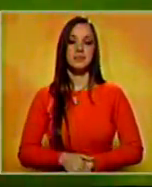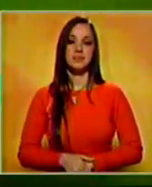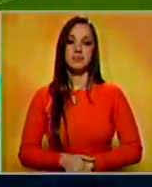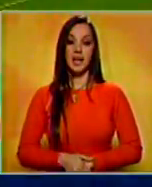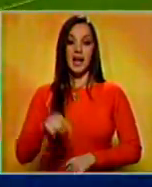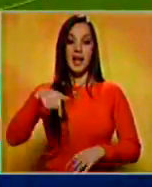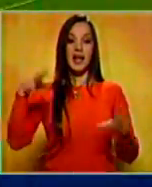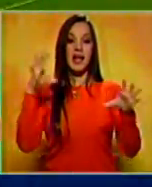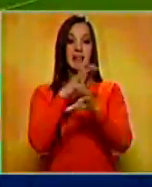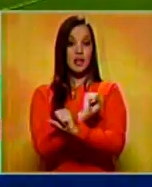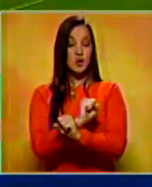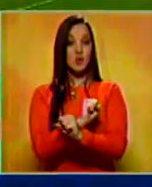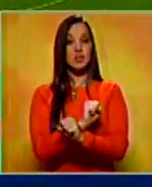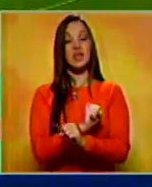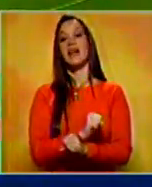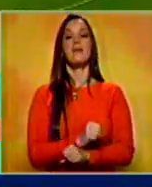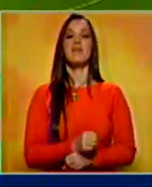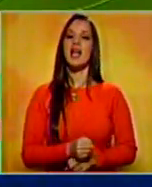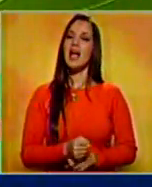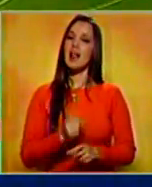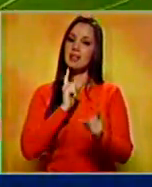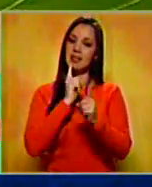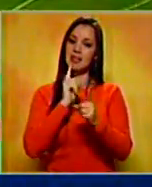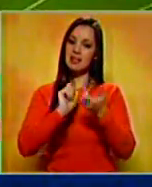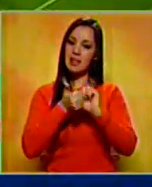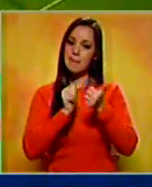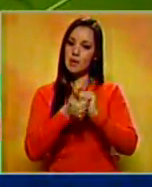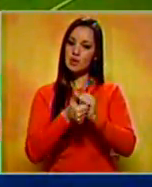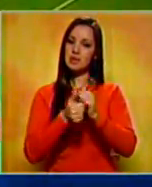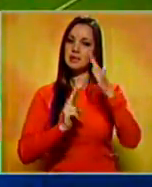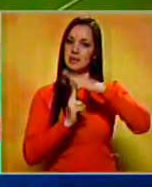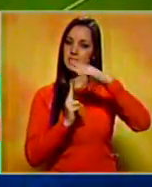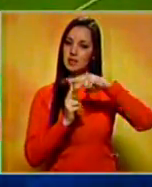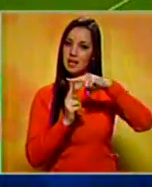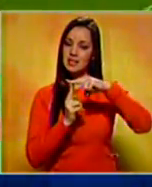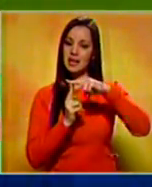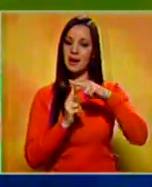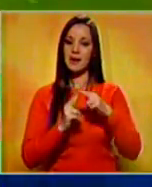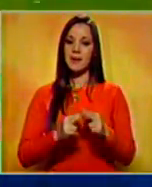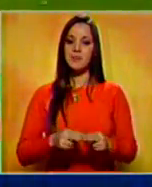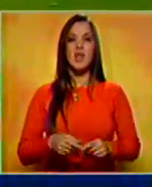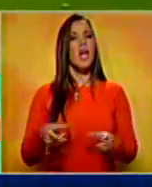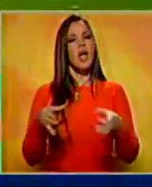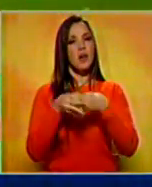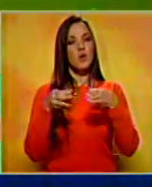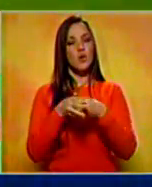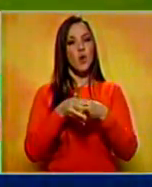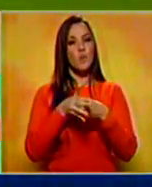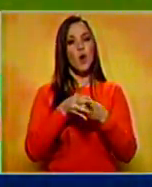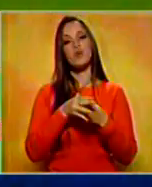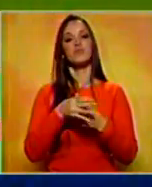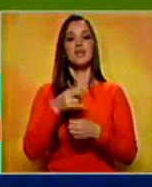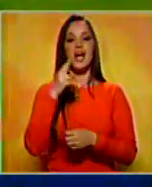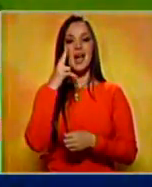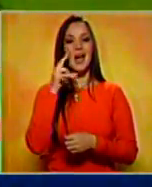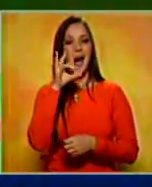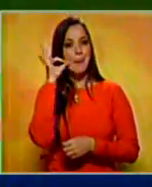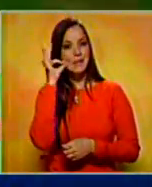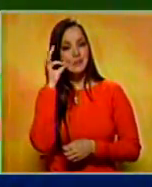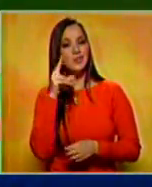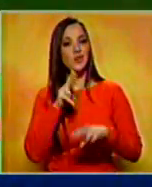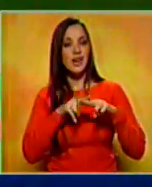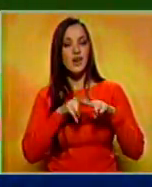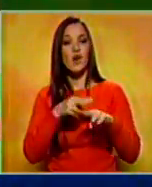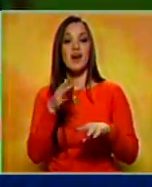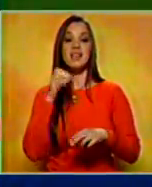Esta noche el Deportivo Táchira recibe a Guaraní en el Estadio Pueblo Nuevo en San Cristóbal. El conjunto aurinegro buscará su primera victoria en el torneo